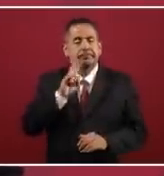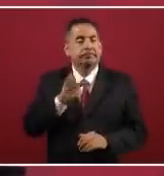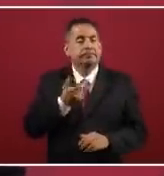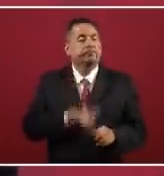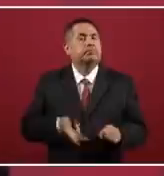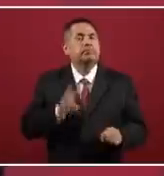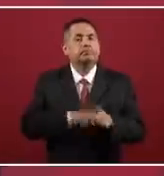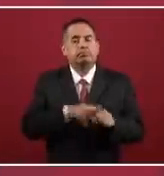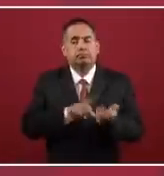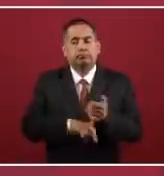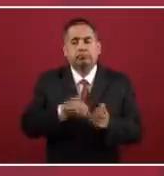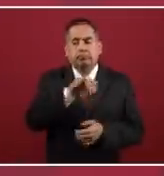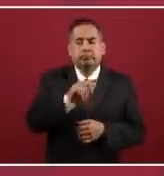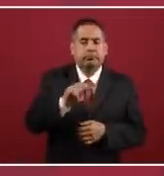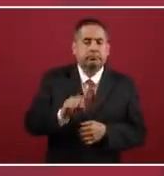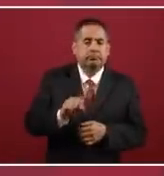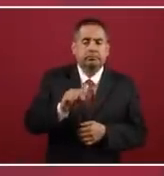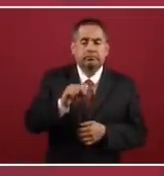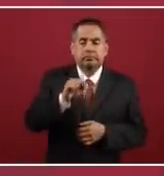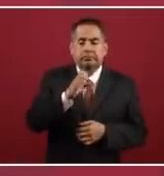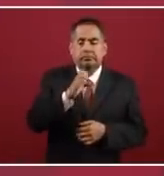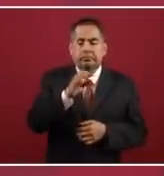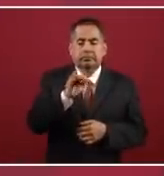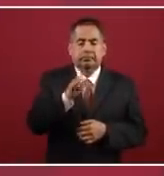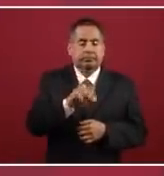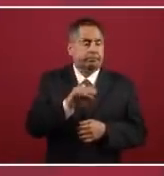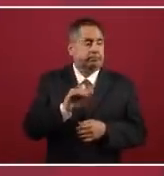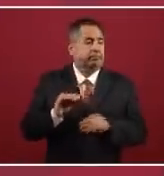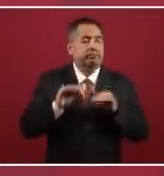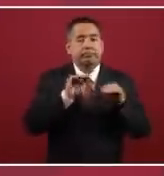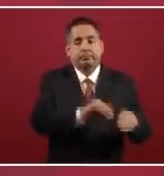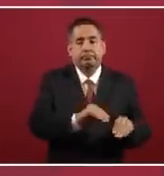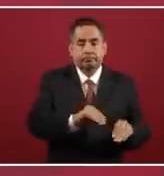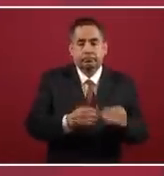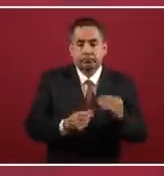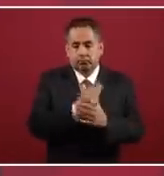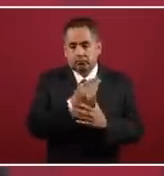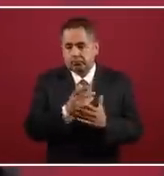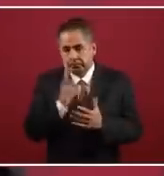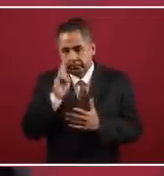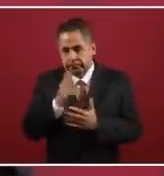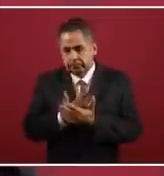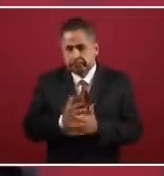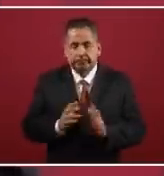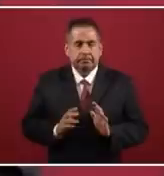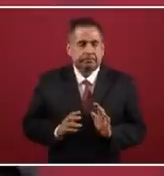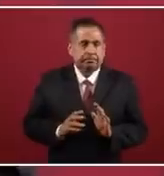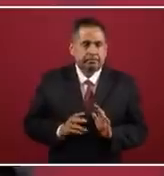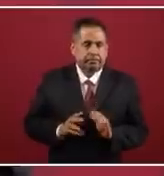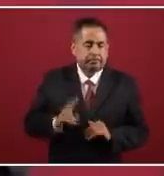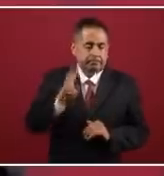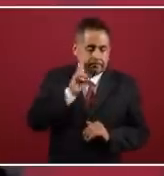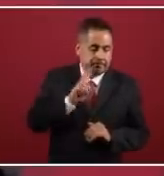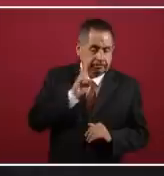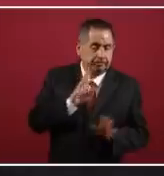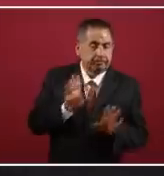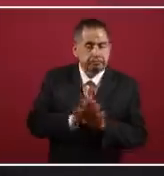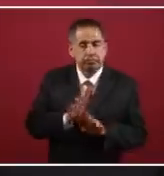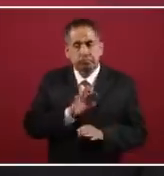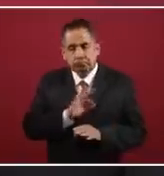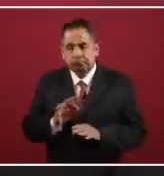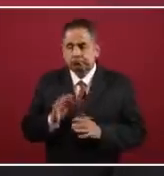hospital del IMSS Bienestar al hospital nuevo, ¿sí?, sino ver si es